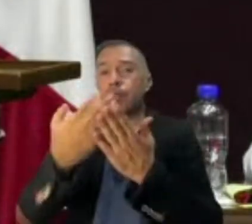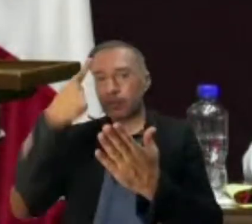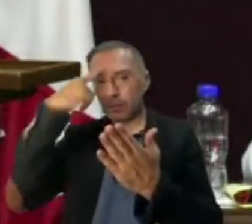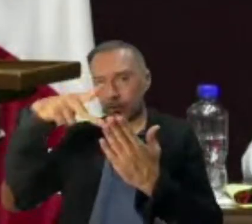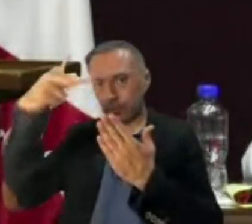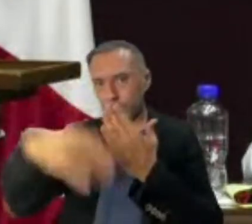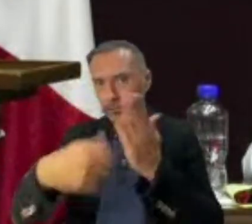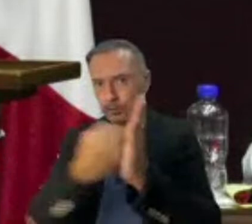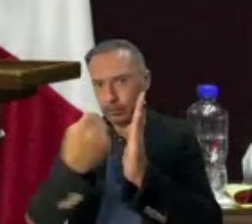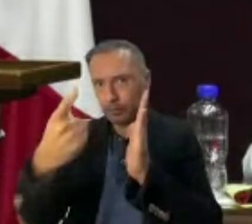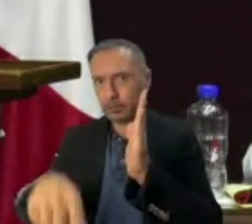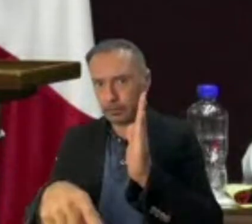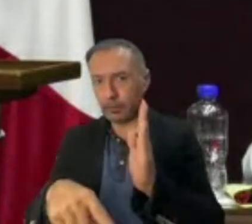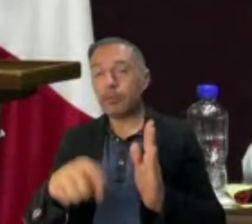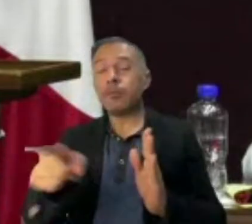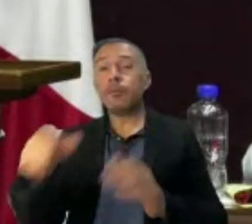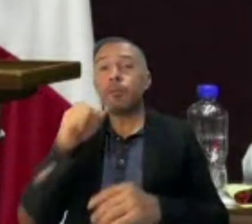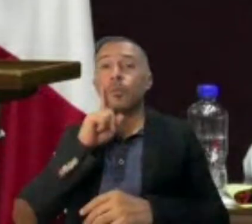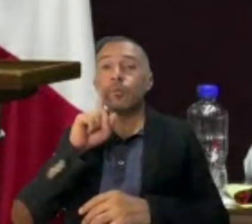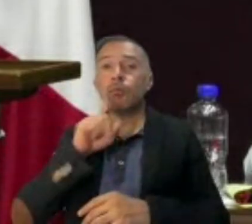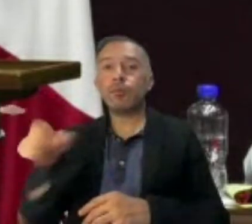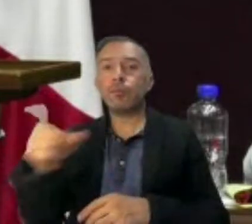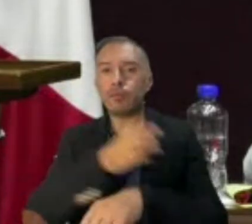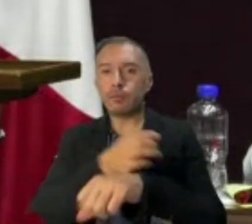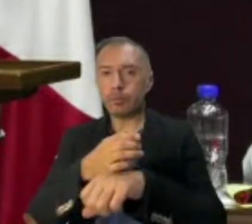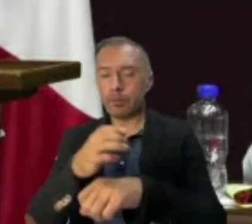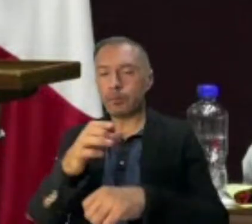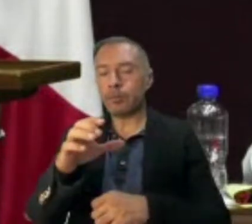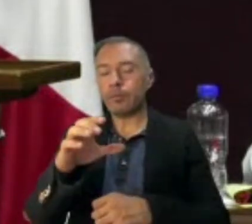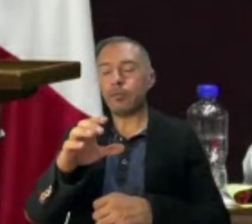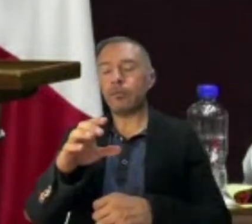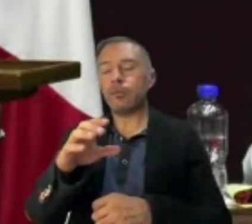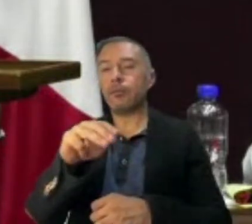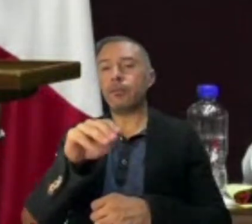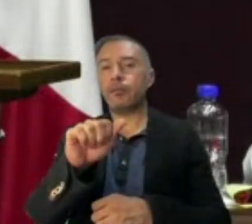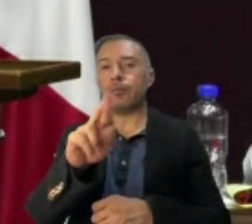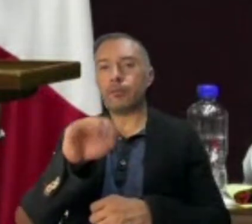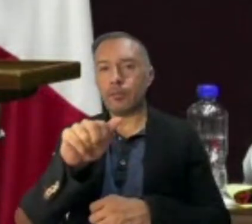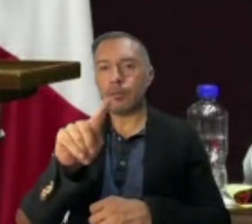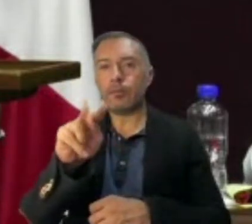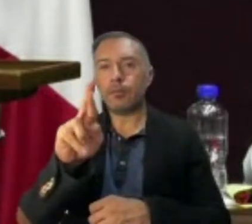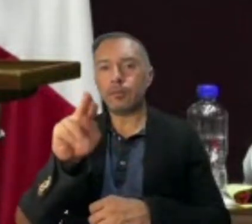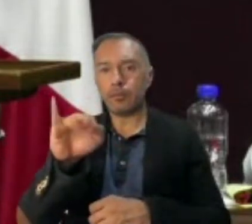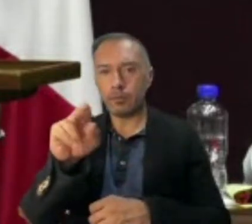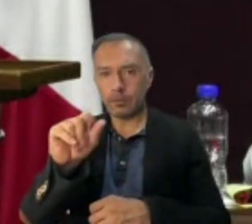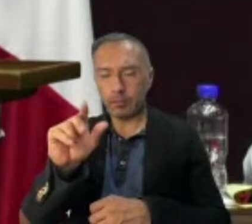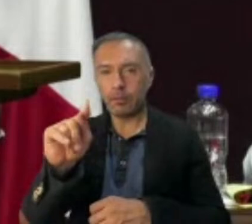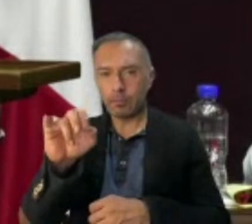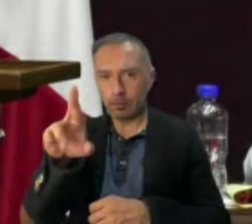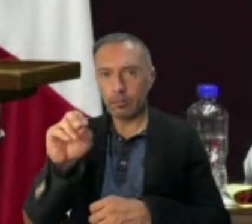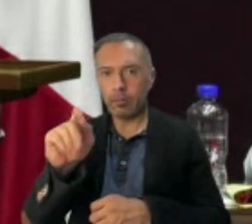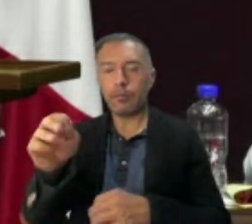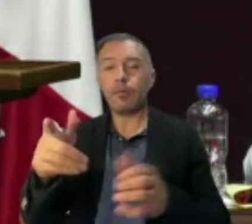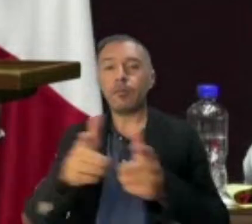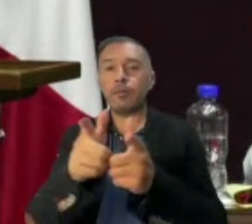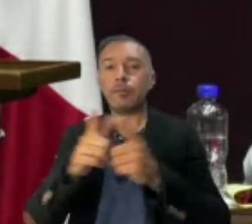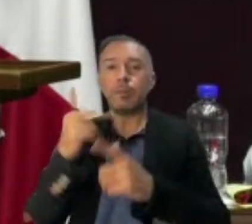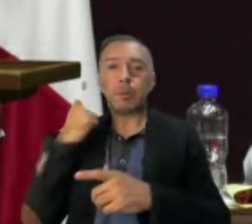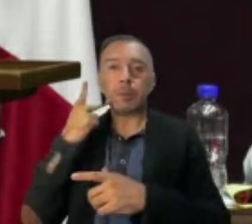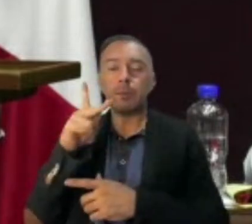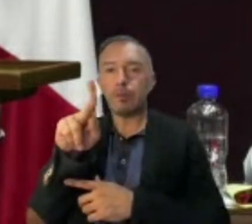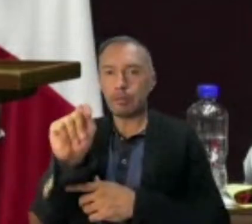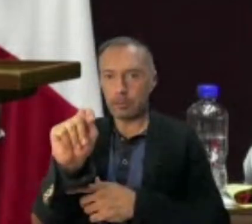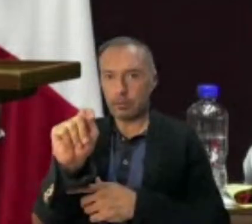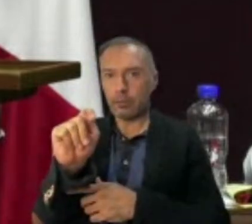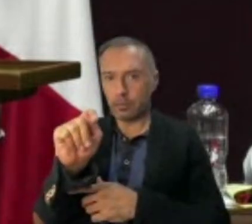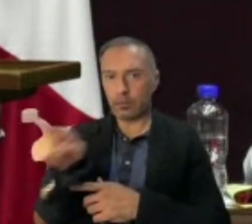nuestra compañera diputada, la diputada María Trinidad Franco Arpero, diputada del Grupo Parlamentario del Partido del